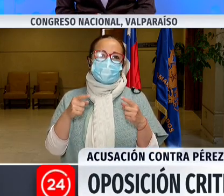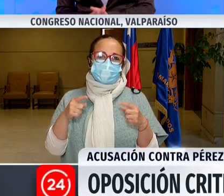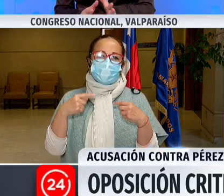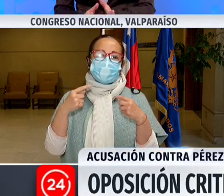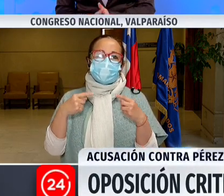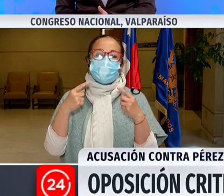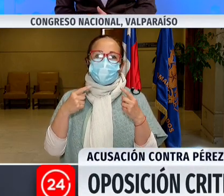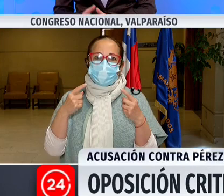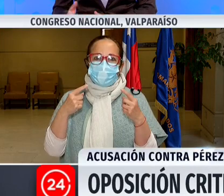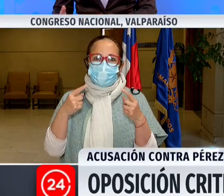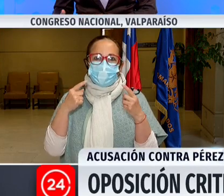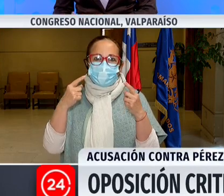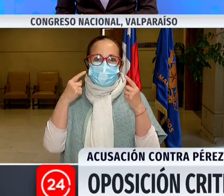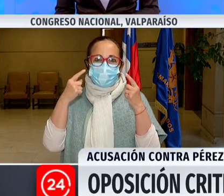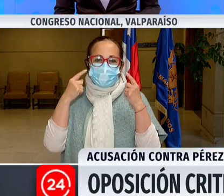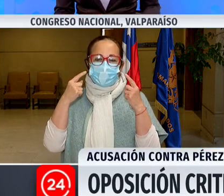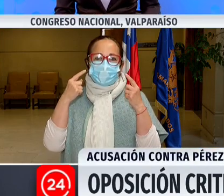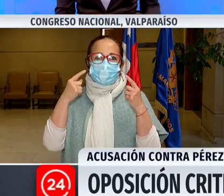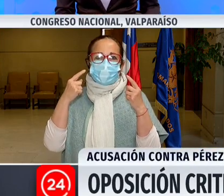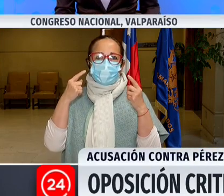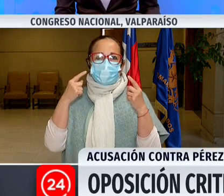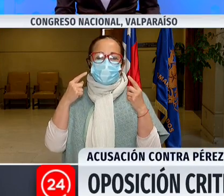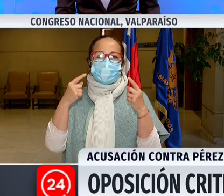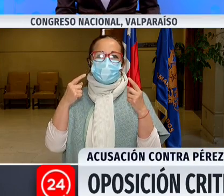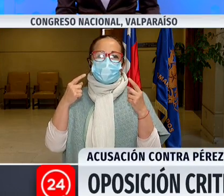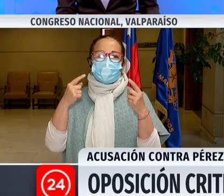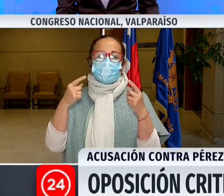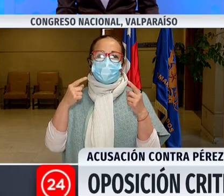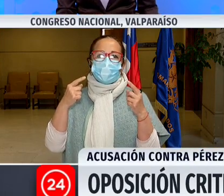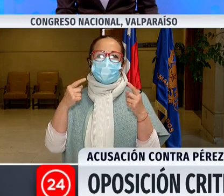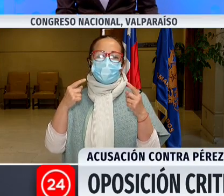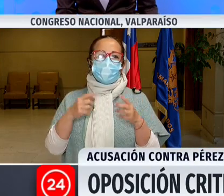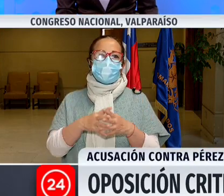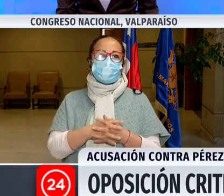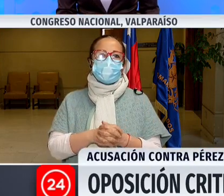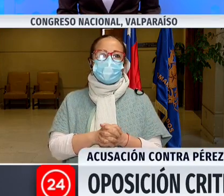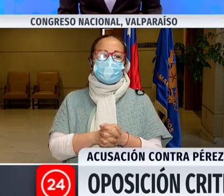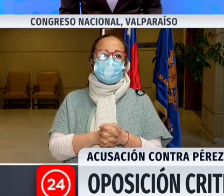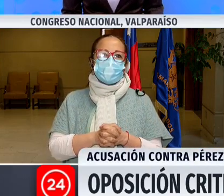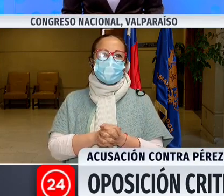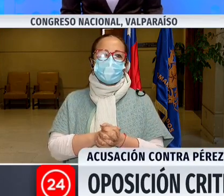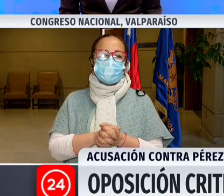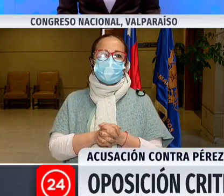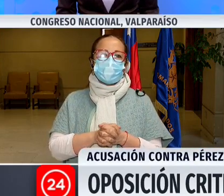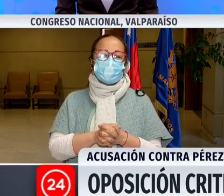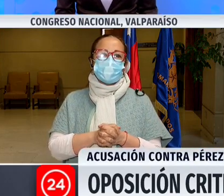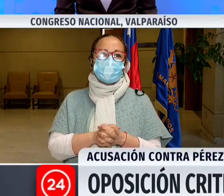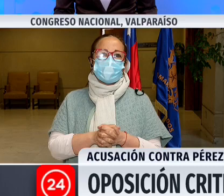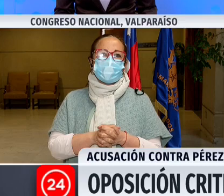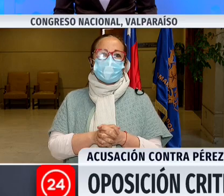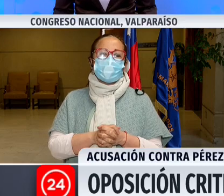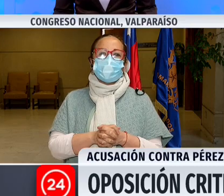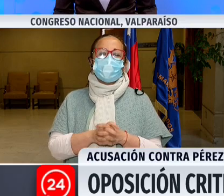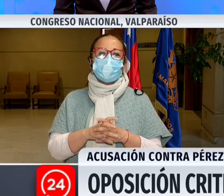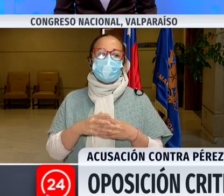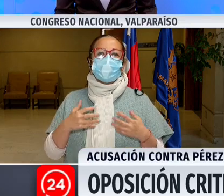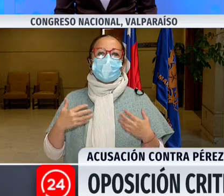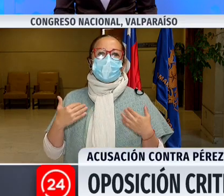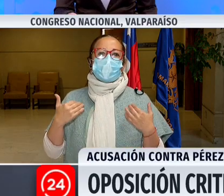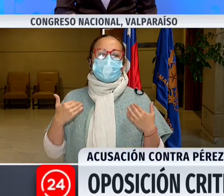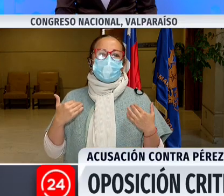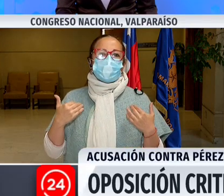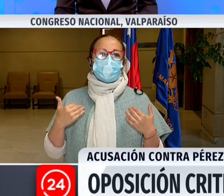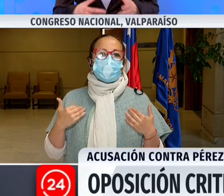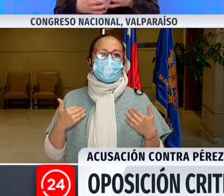no, perfecto. Después, pero la pregunta, mira, que yo le hice es si saliendo el general Rosas se desactiva o no la, mira,